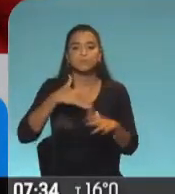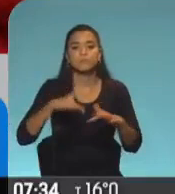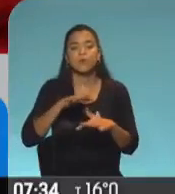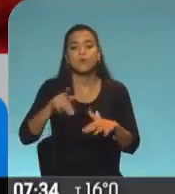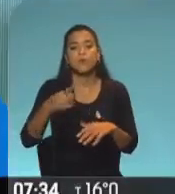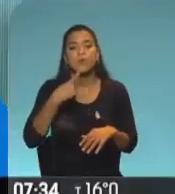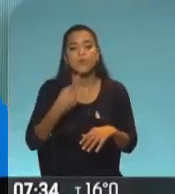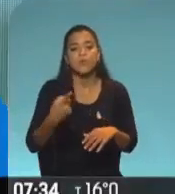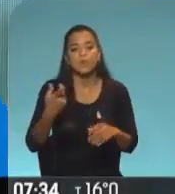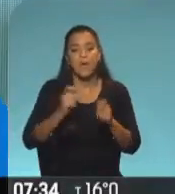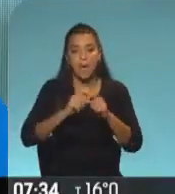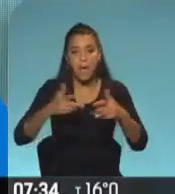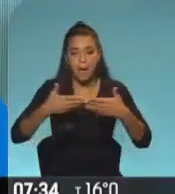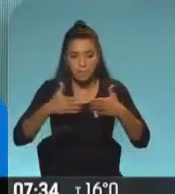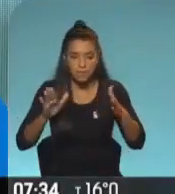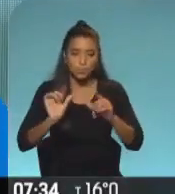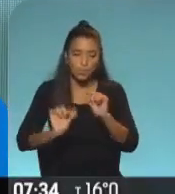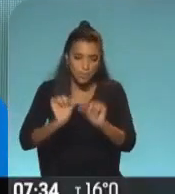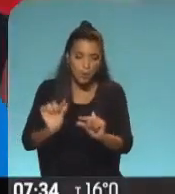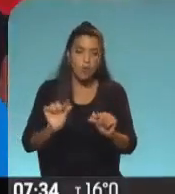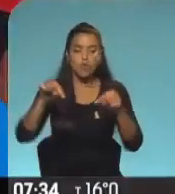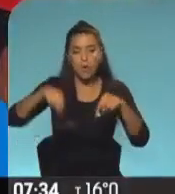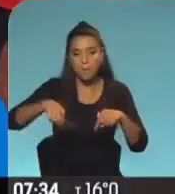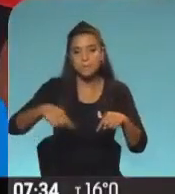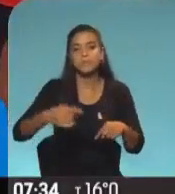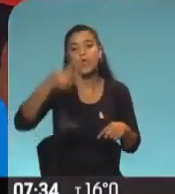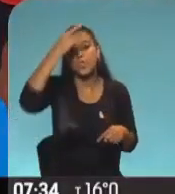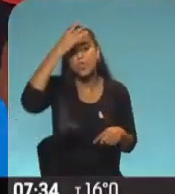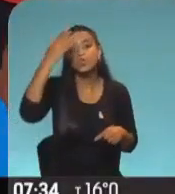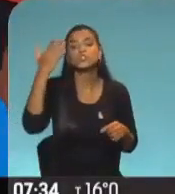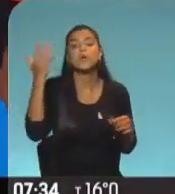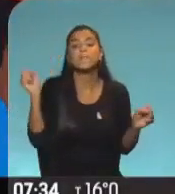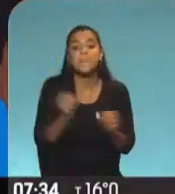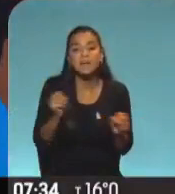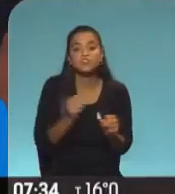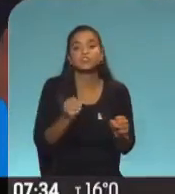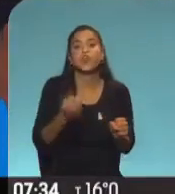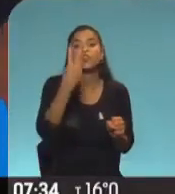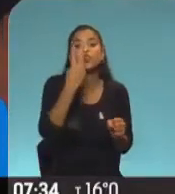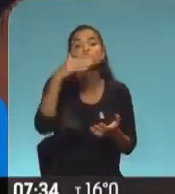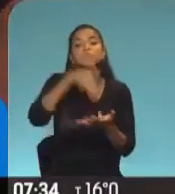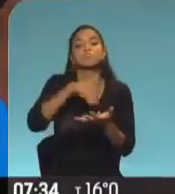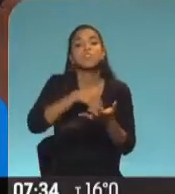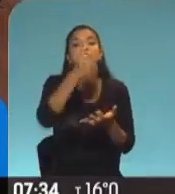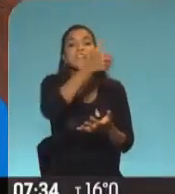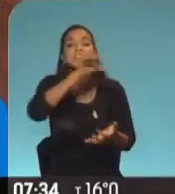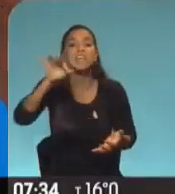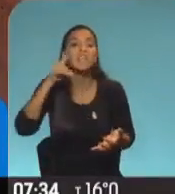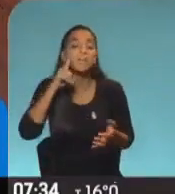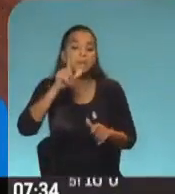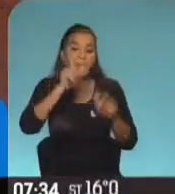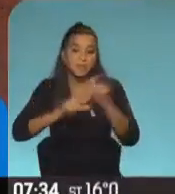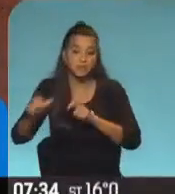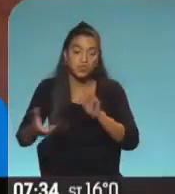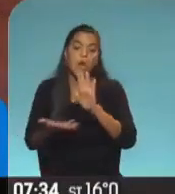Sí. La apertura gradual aquí en la ciudad. Exacto, la apertura gradual el 12 de mayo, 2.600.000 personas.